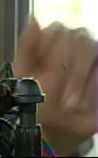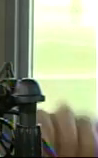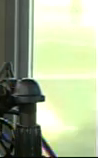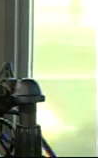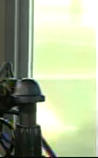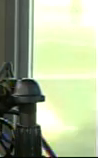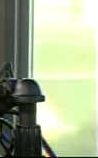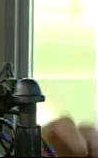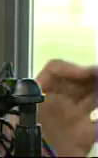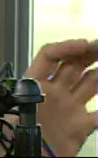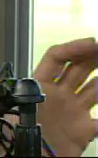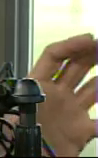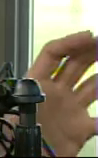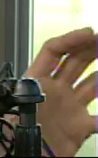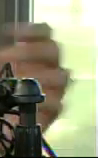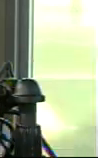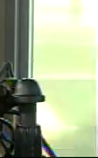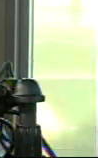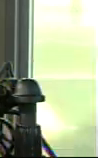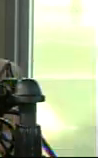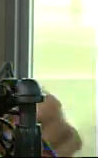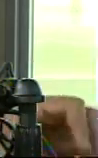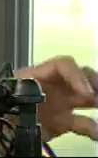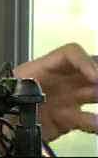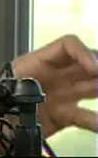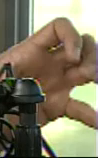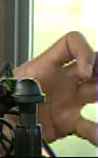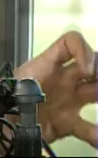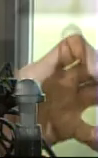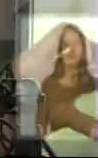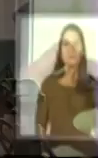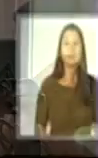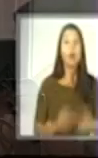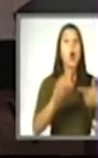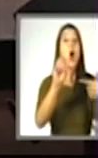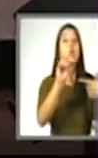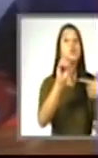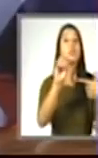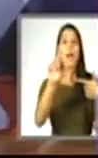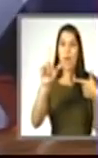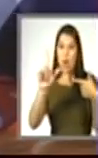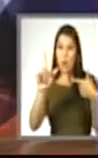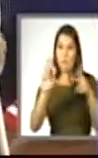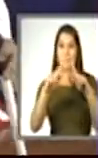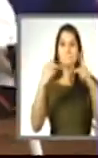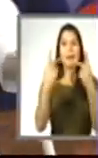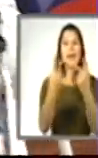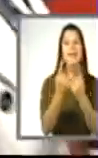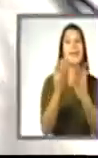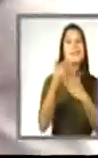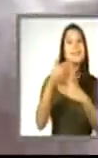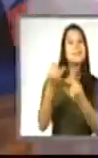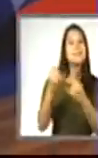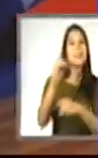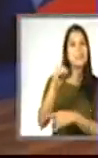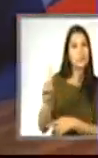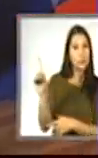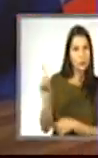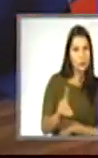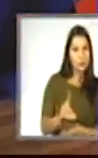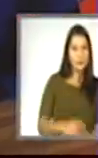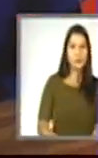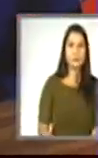contradicciones. Las contradicciones, porque se sustituye desde mi perspectiva la vehemencia con la gritería. Es decir, yo puedo ser vehemente y contundente